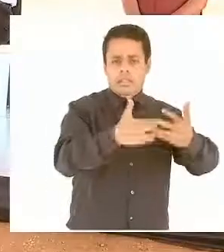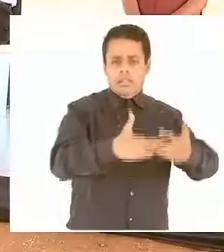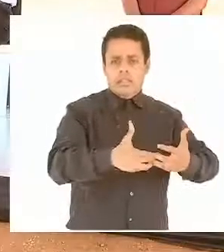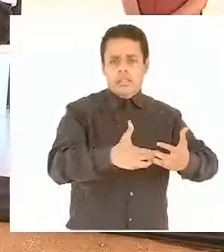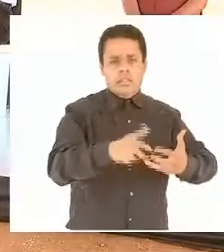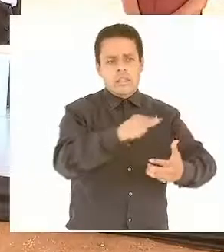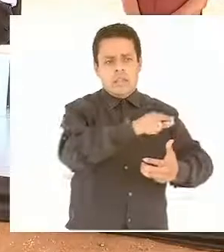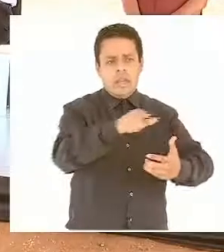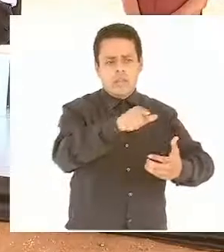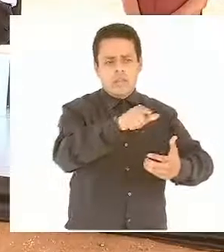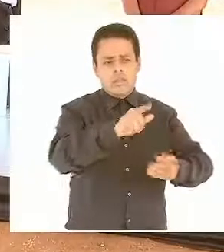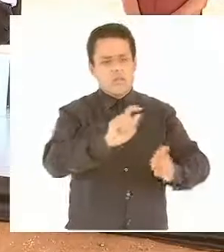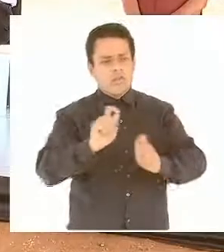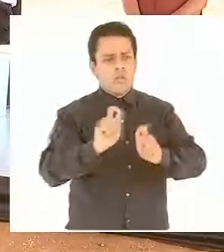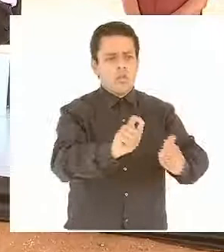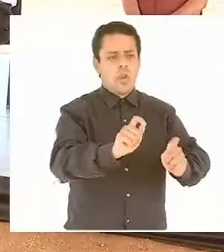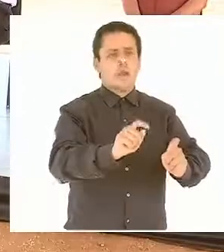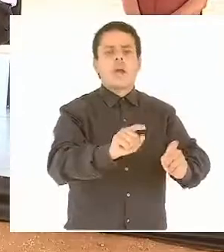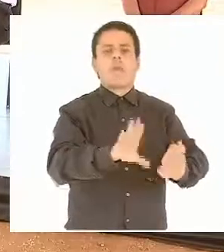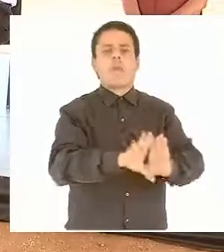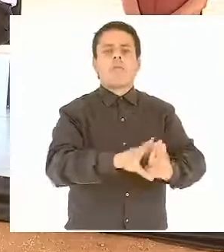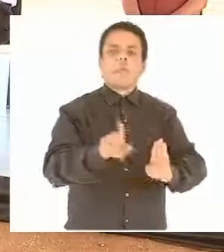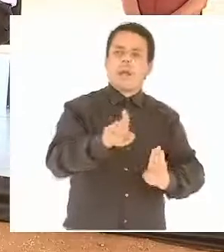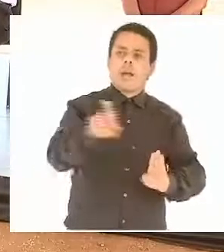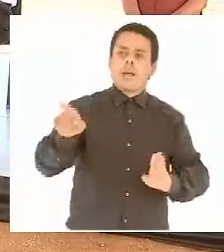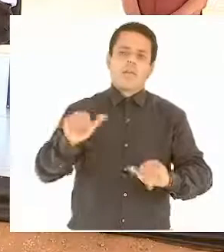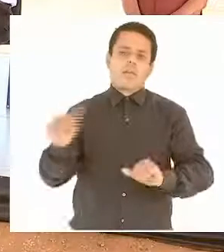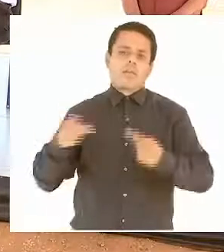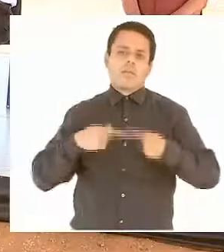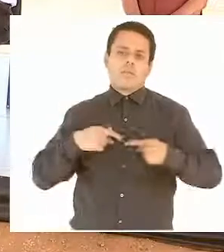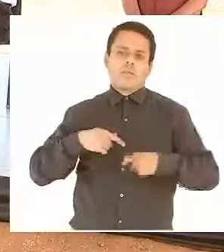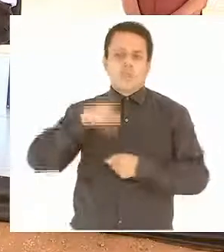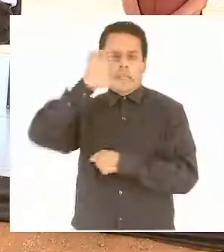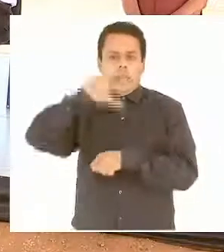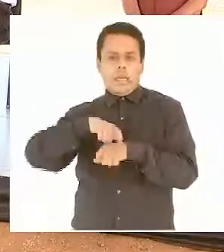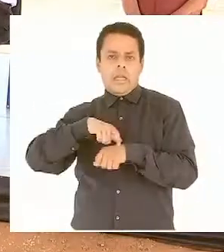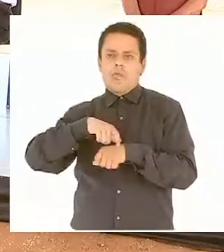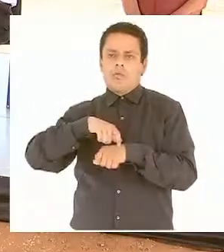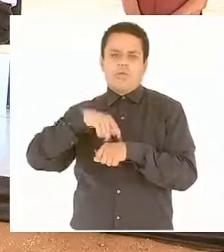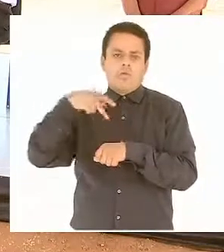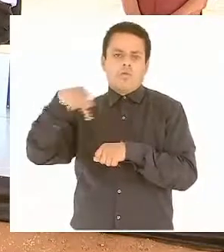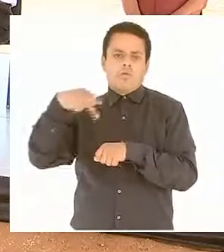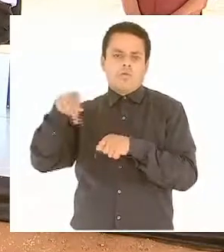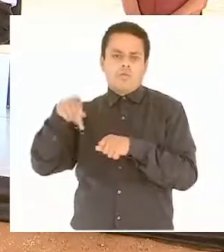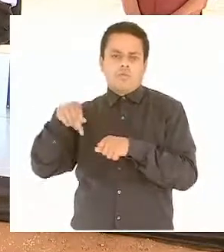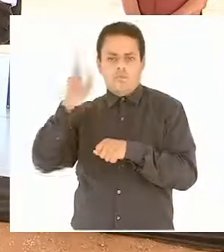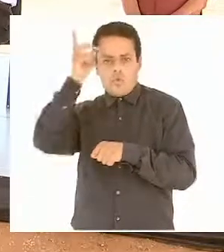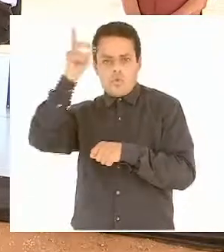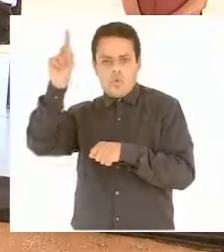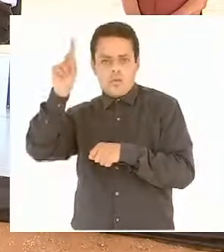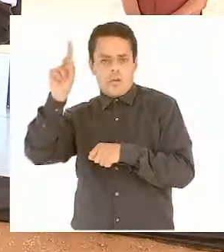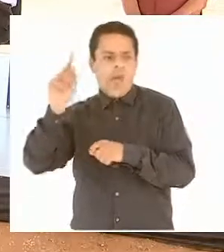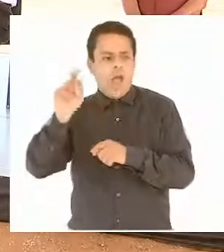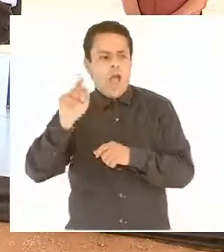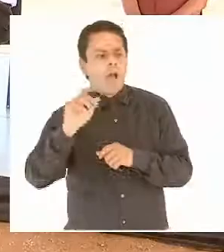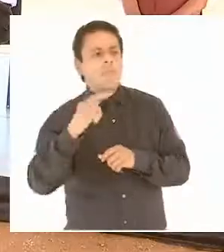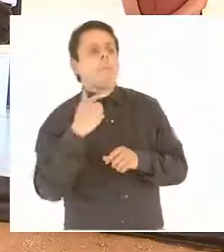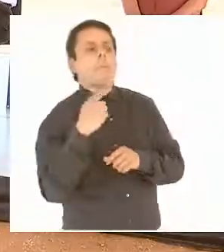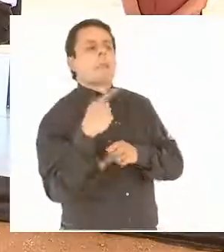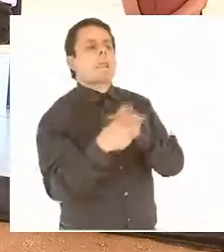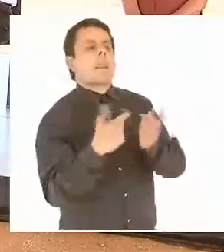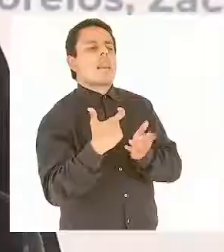esta empresa a el sector particular, sobre todo extranjero. Vamos también